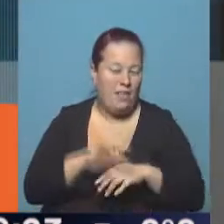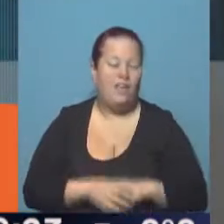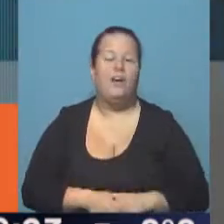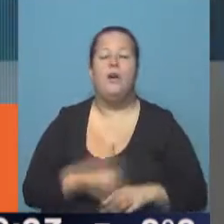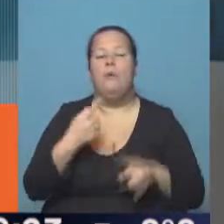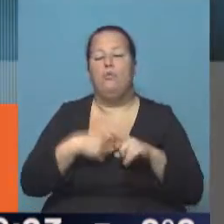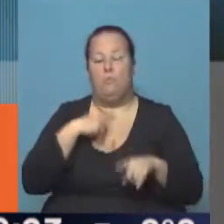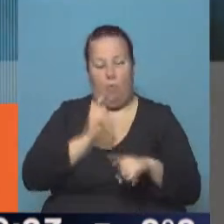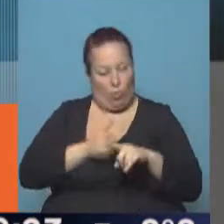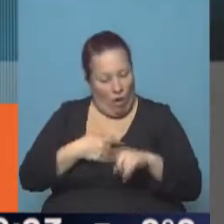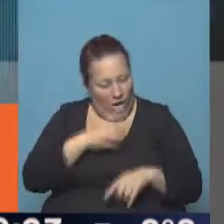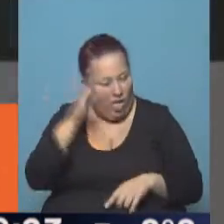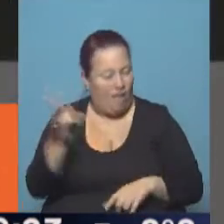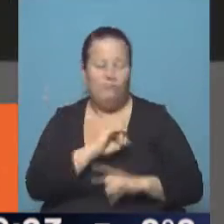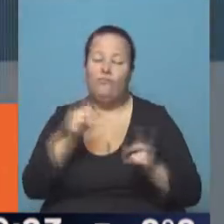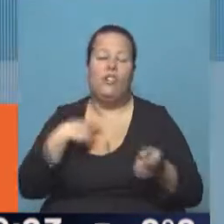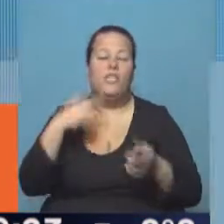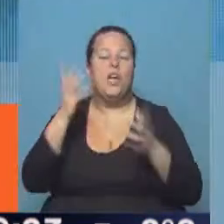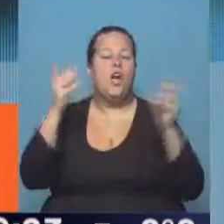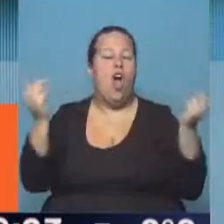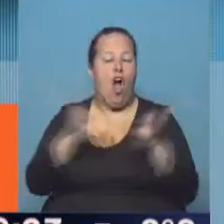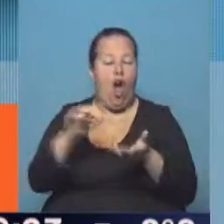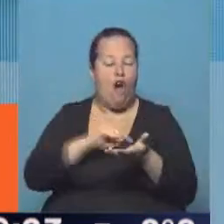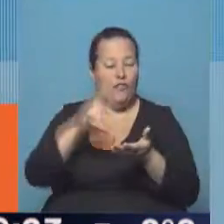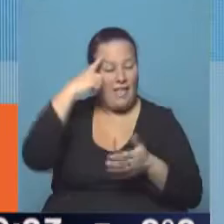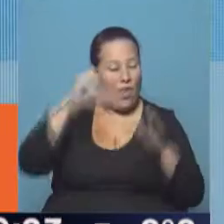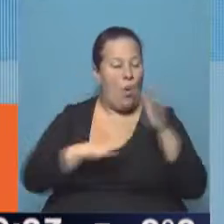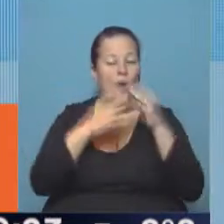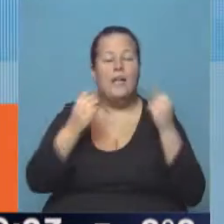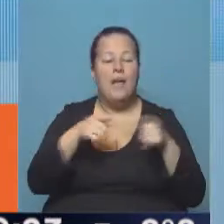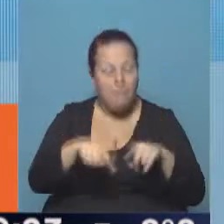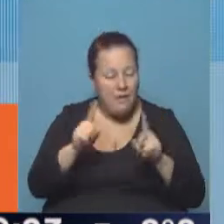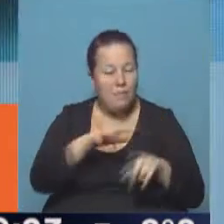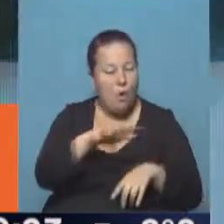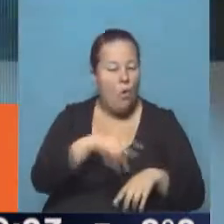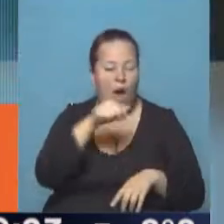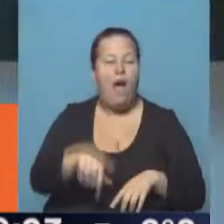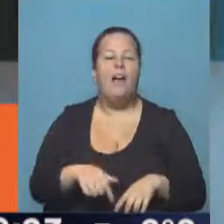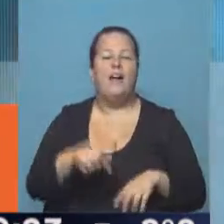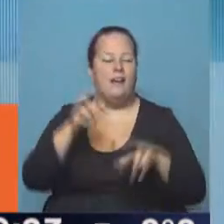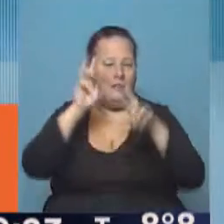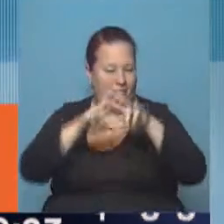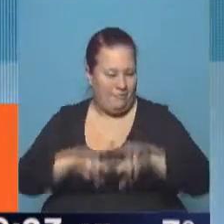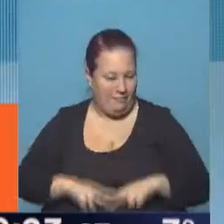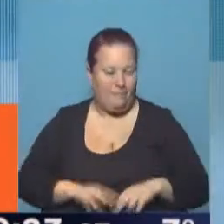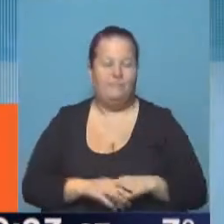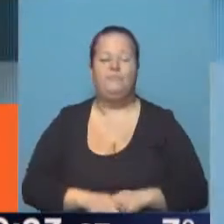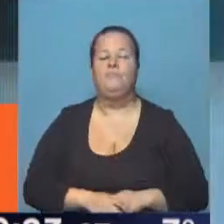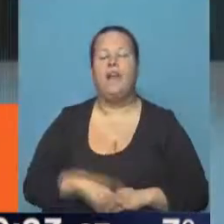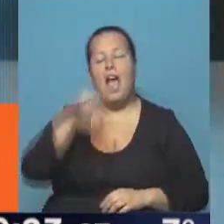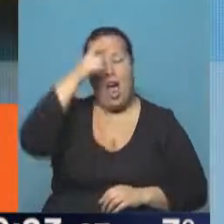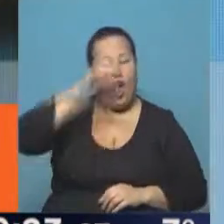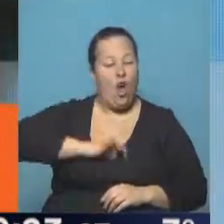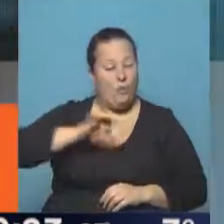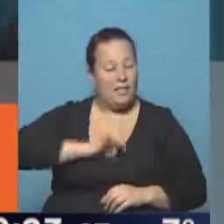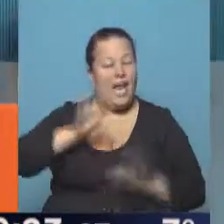forense por sus propios medios. Entonces la Oficina de Violencia Doméstica de la Corte lo que hace es ahí mismo le hacen el examen. Las comisarías